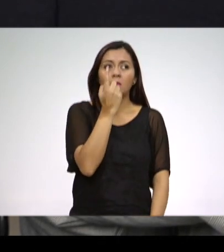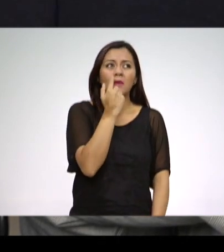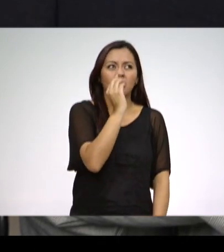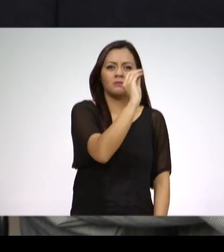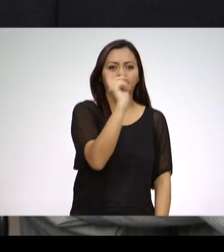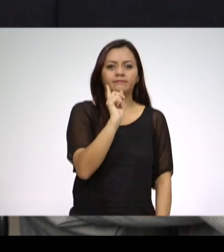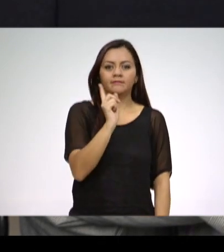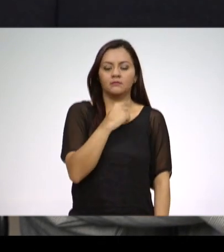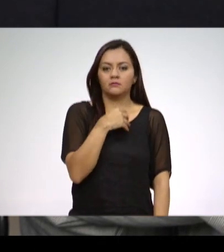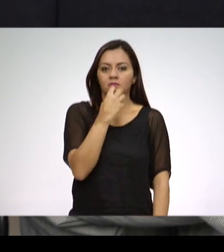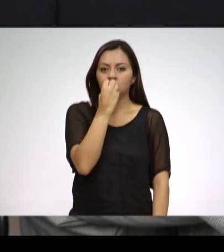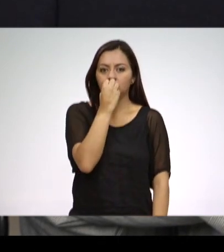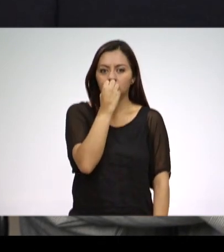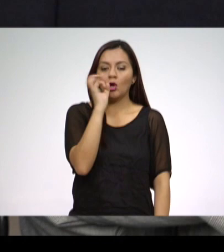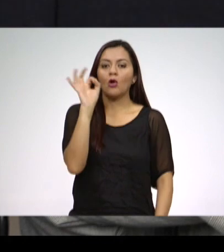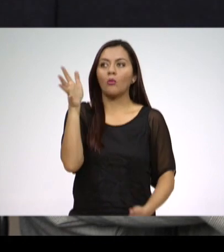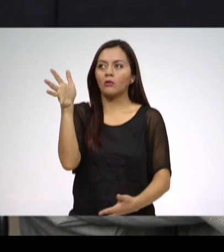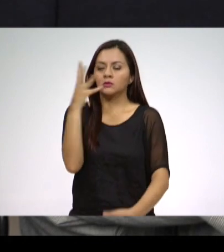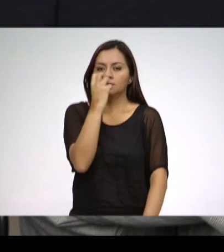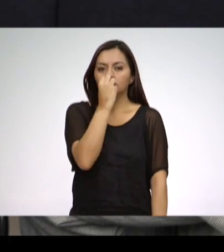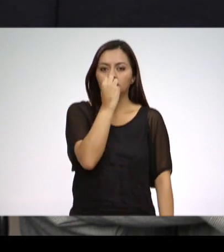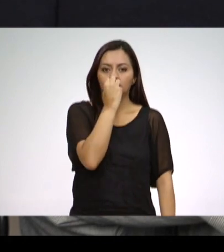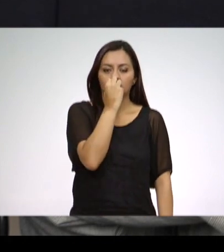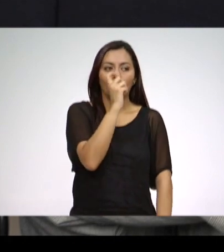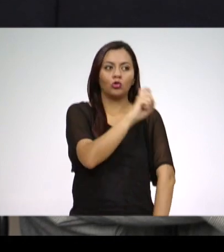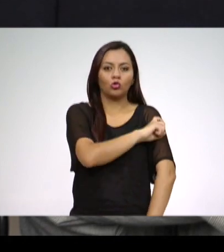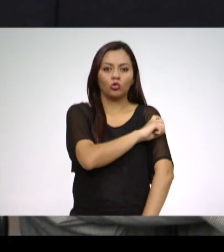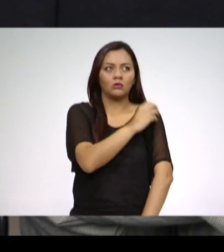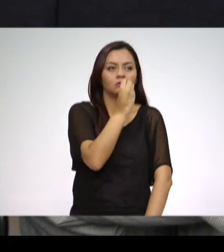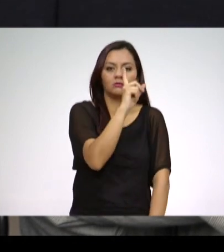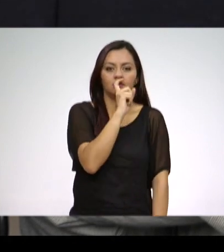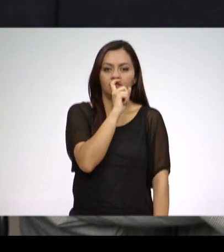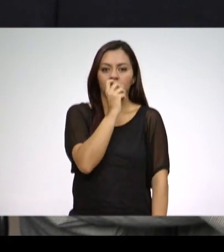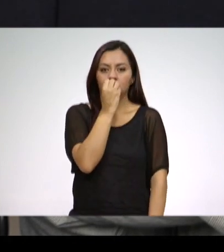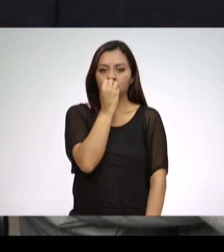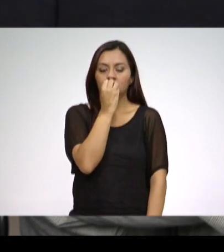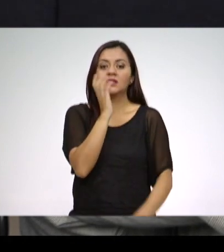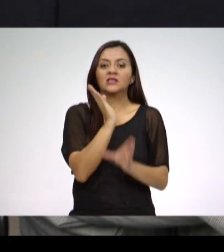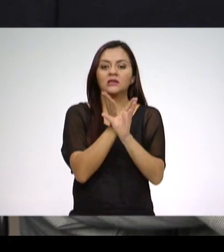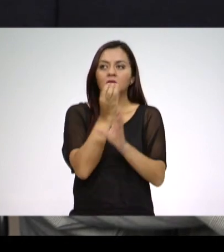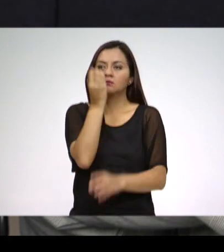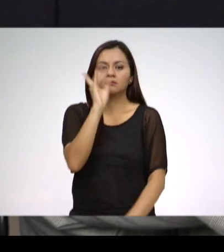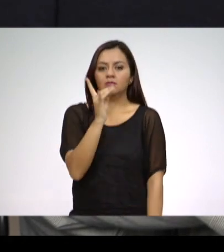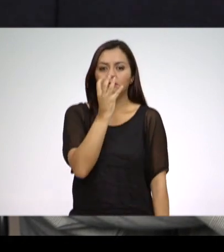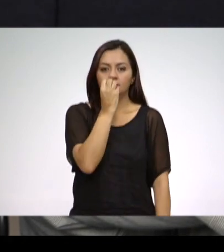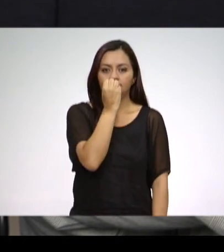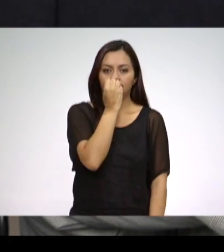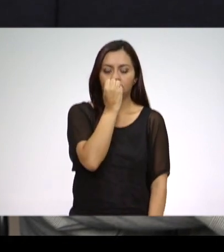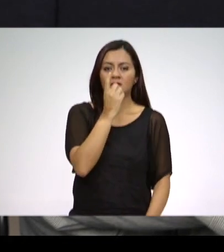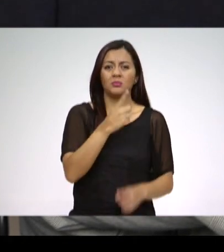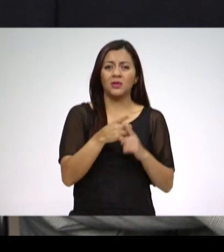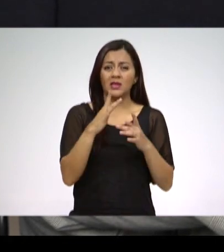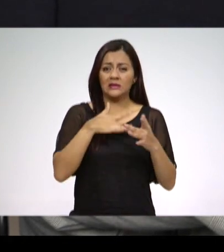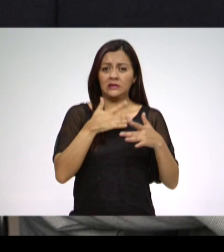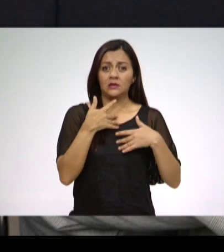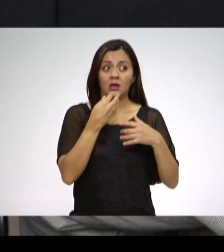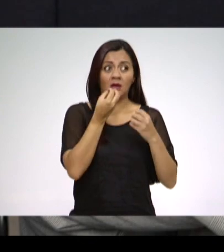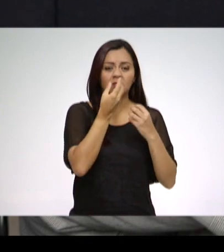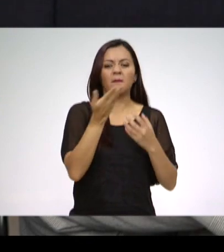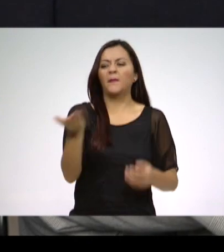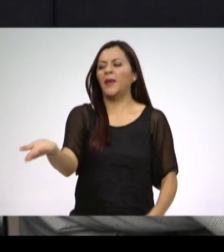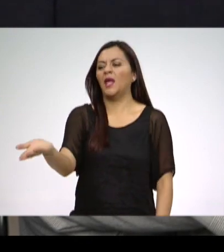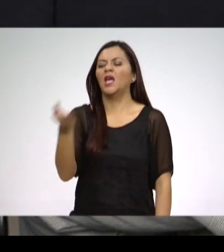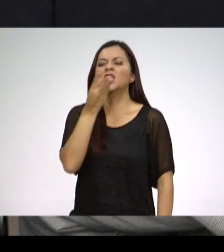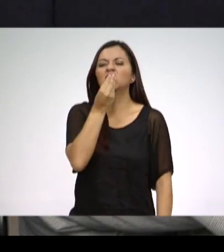papás, a los profesores, a los tutores o a los psicólogos, porque siente que si va a avisar, le van a decir, ah,